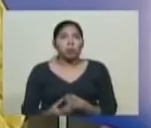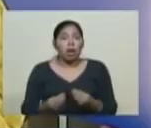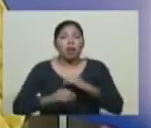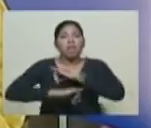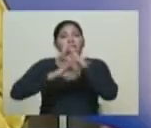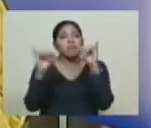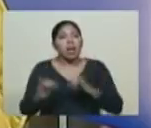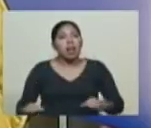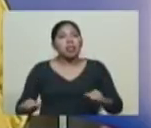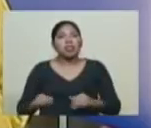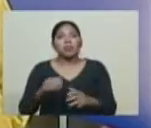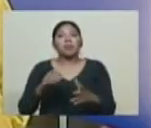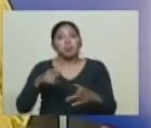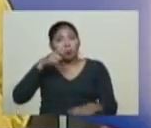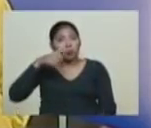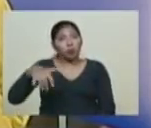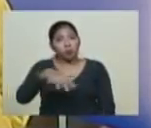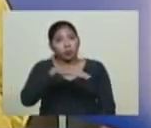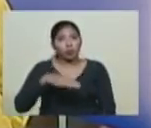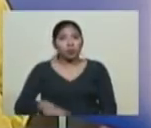el pueblo. Para eso existe el Estado.